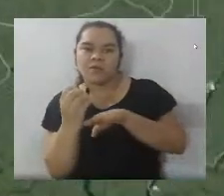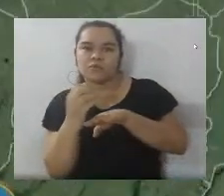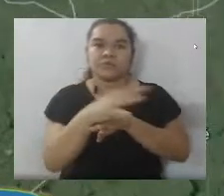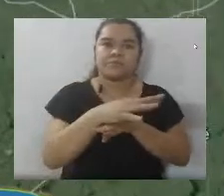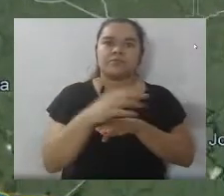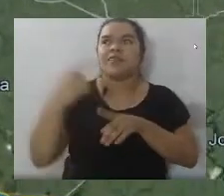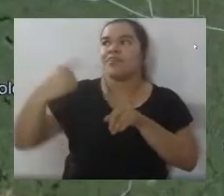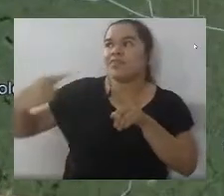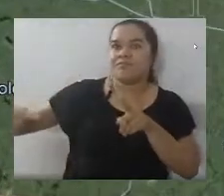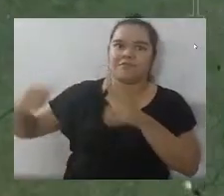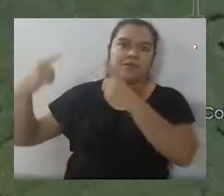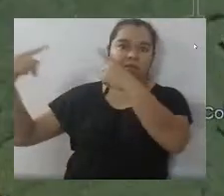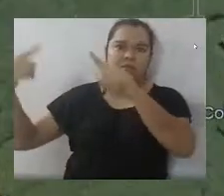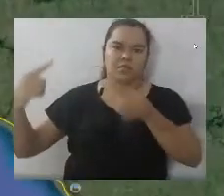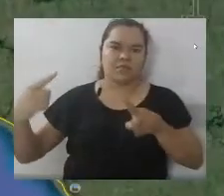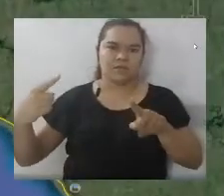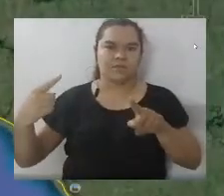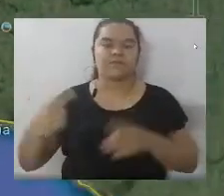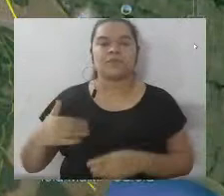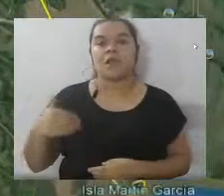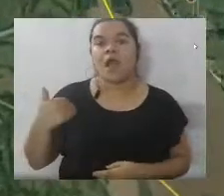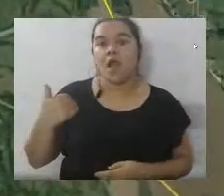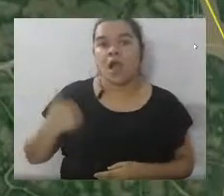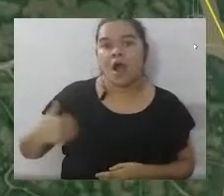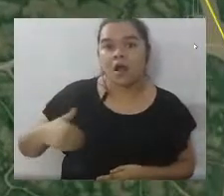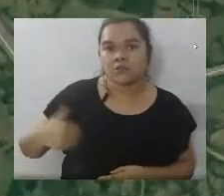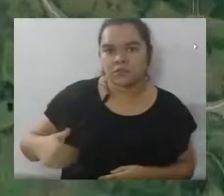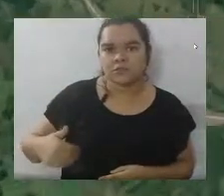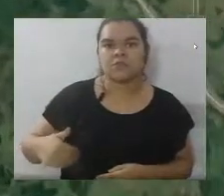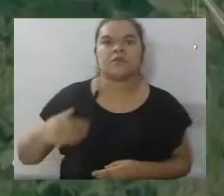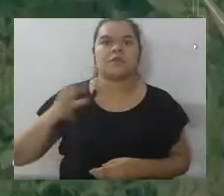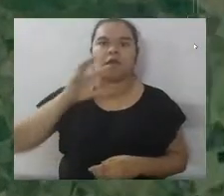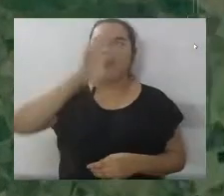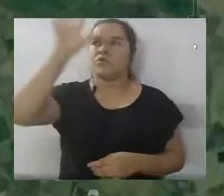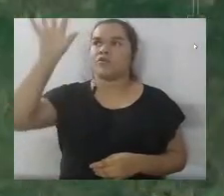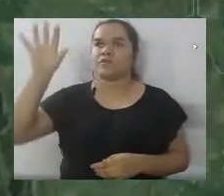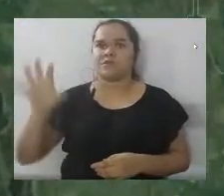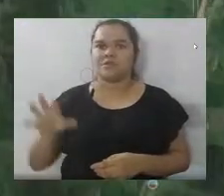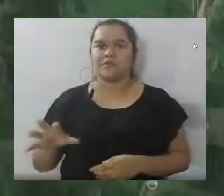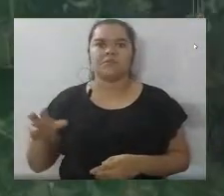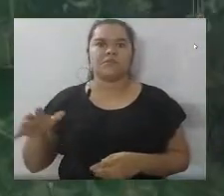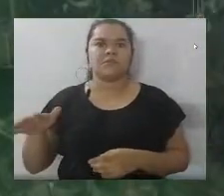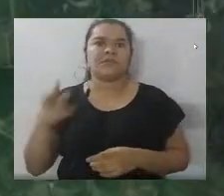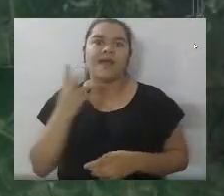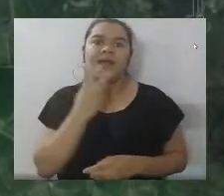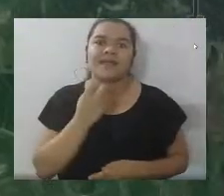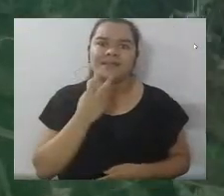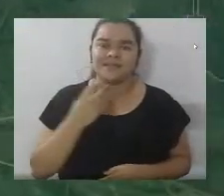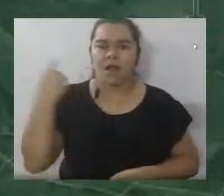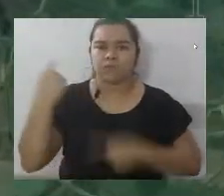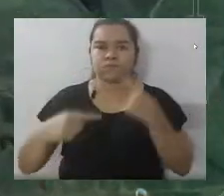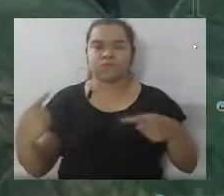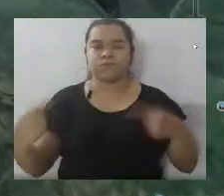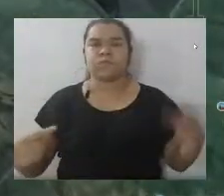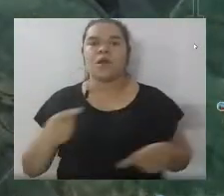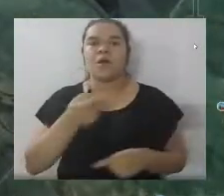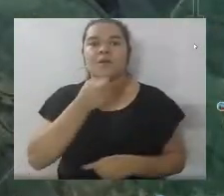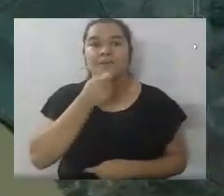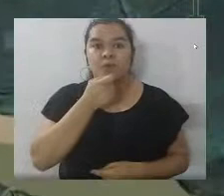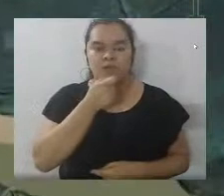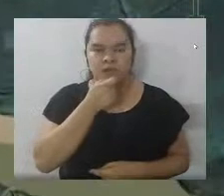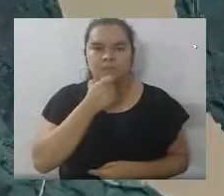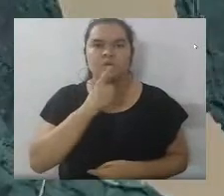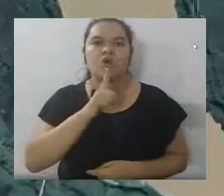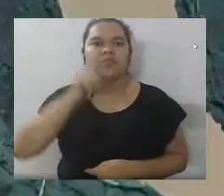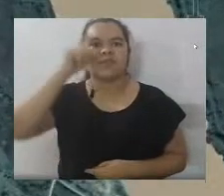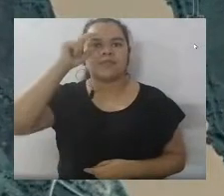le vamos a enseñar. Nuestro país tiene un avance muy importante en lo que es la energía termonuclear, y